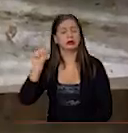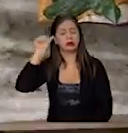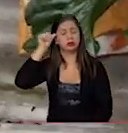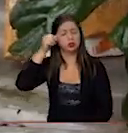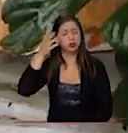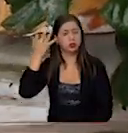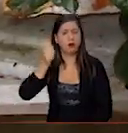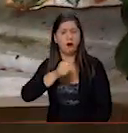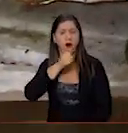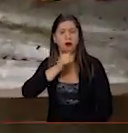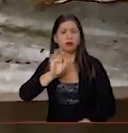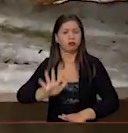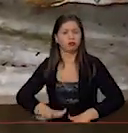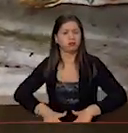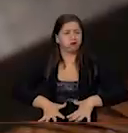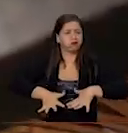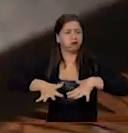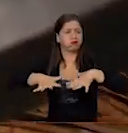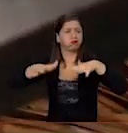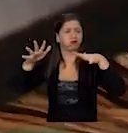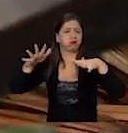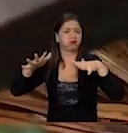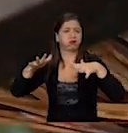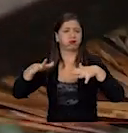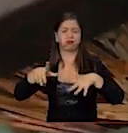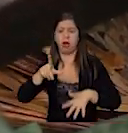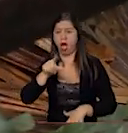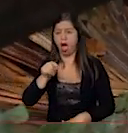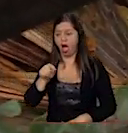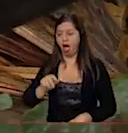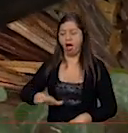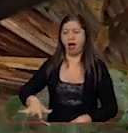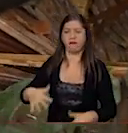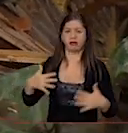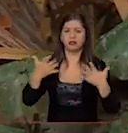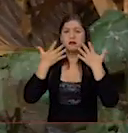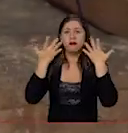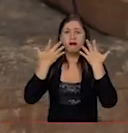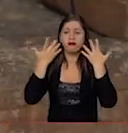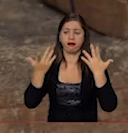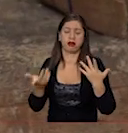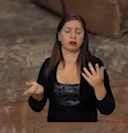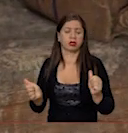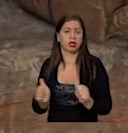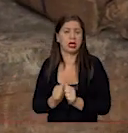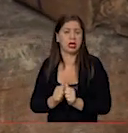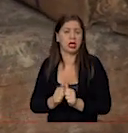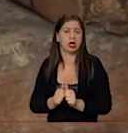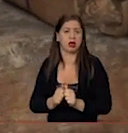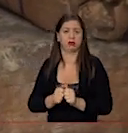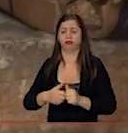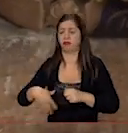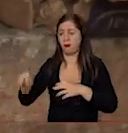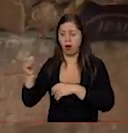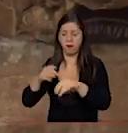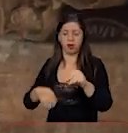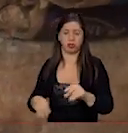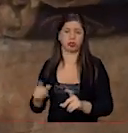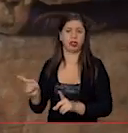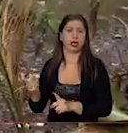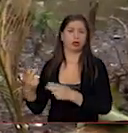cómo la creciente súbita del afluente se llevó las aves y gatos que consideraba como parte de su familia, estando bajo su